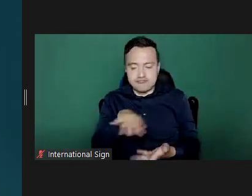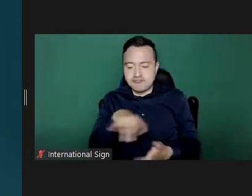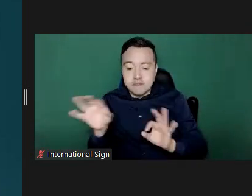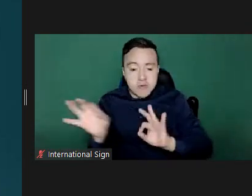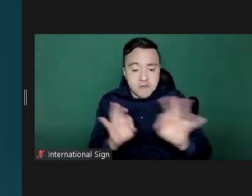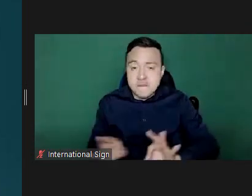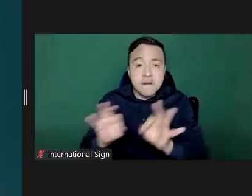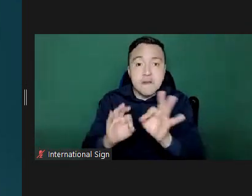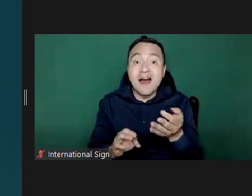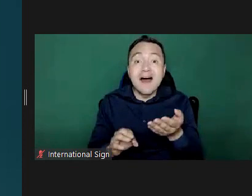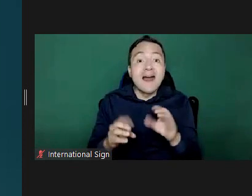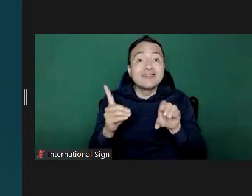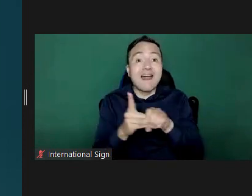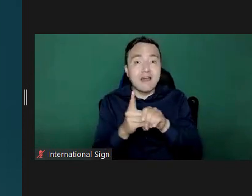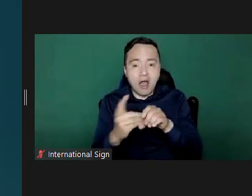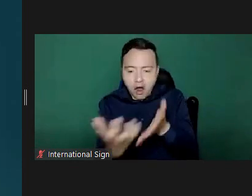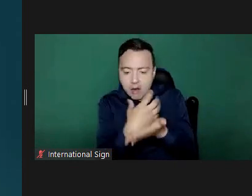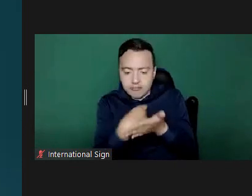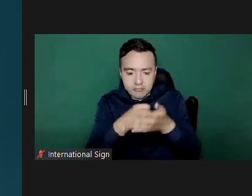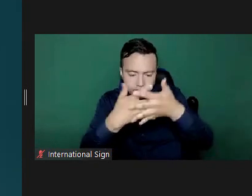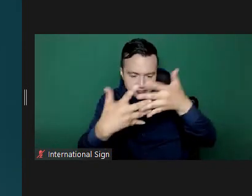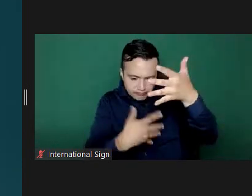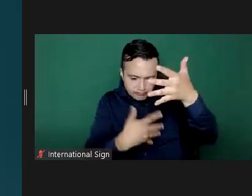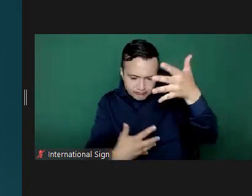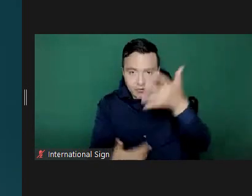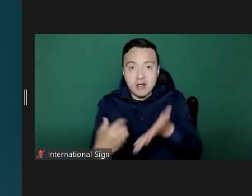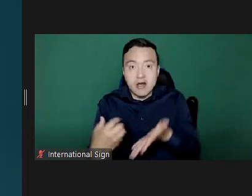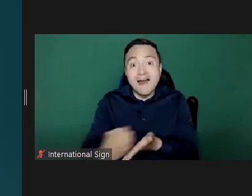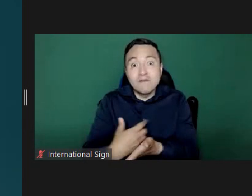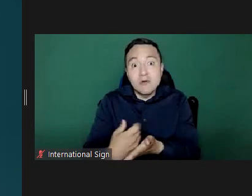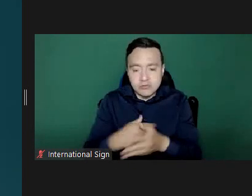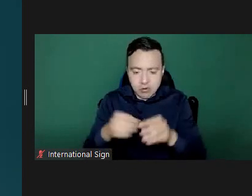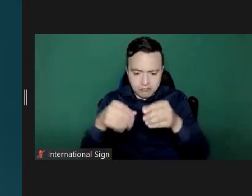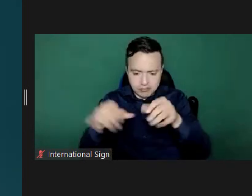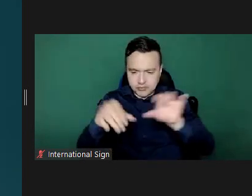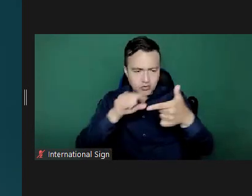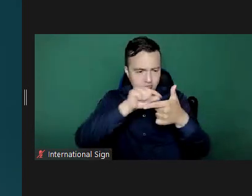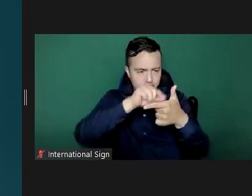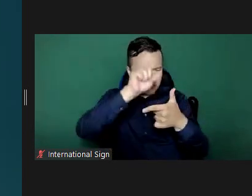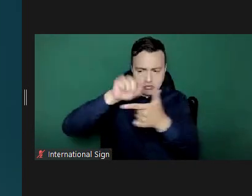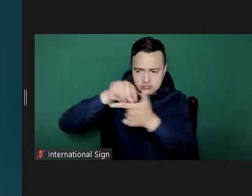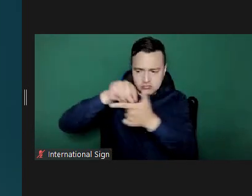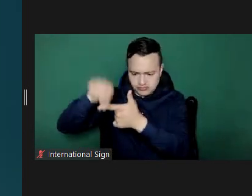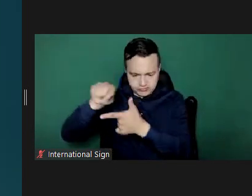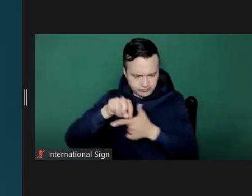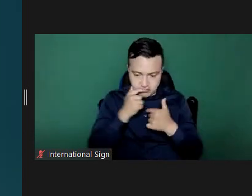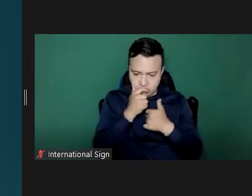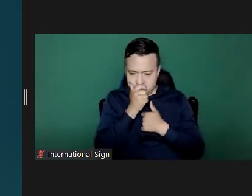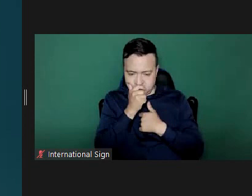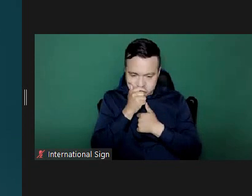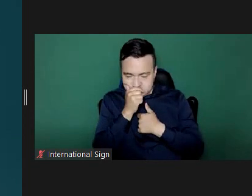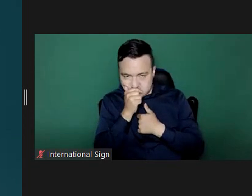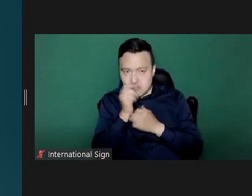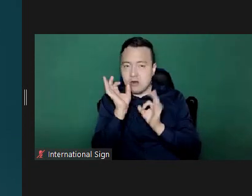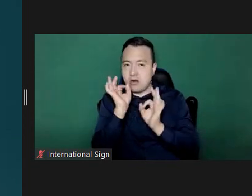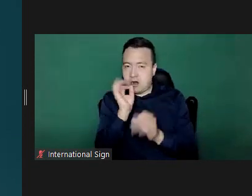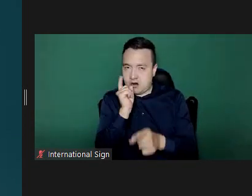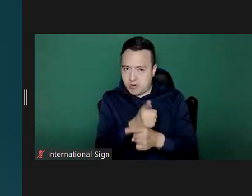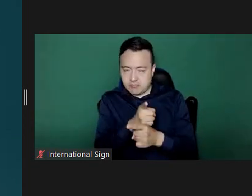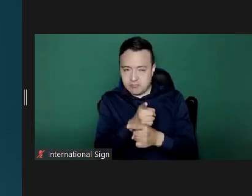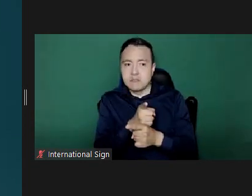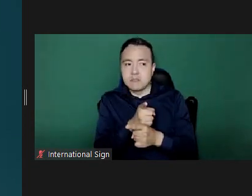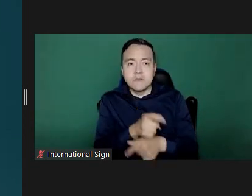uso que hacemos de esa información y también para encarar los desafíos que enfrentamos en el patrón de